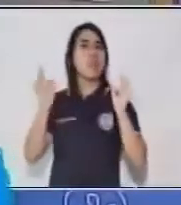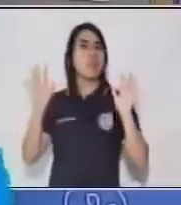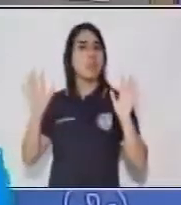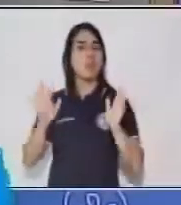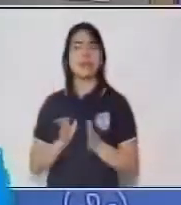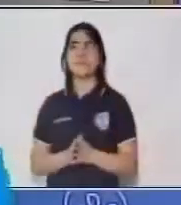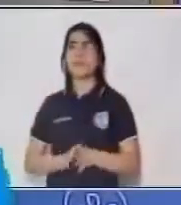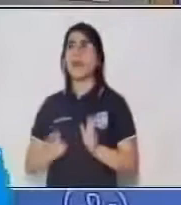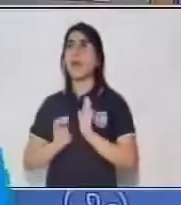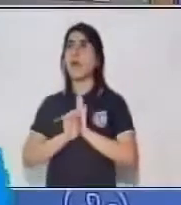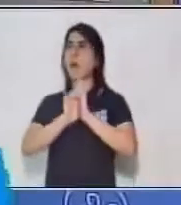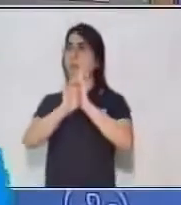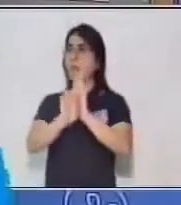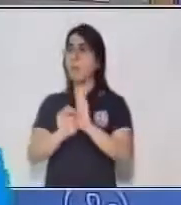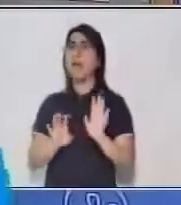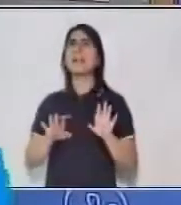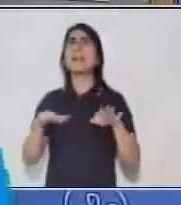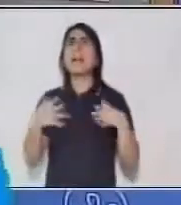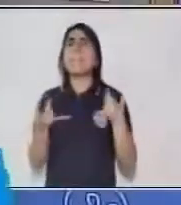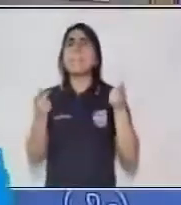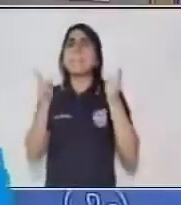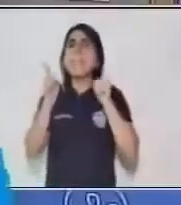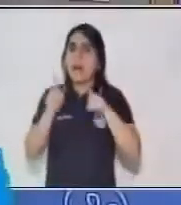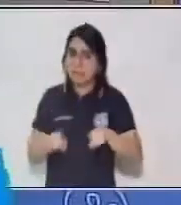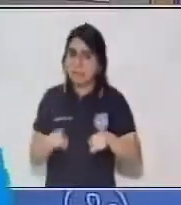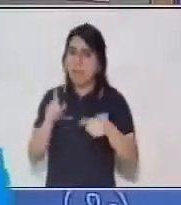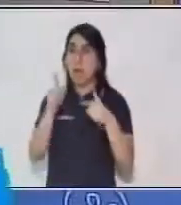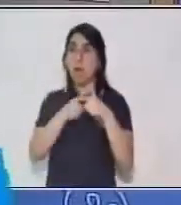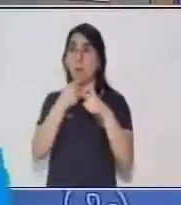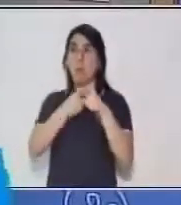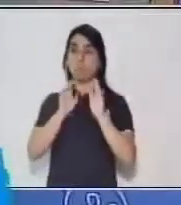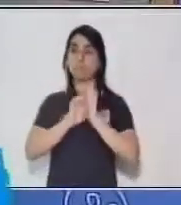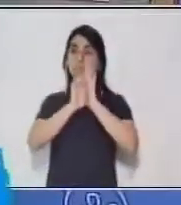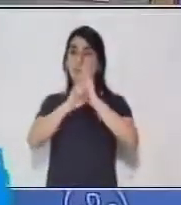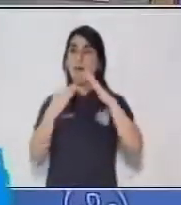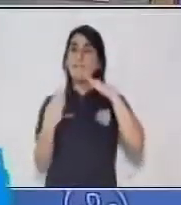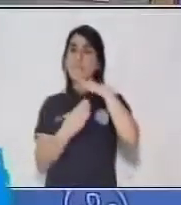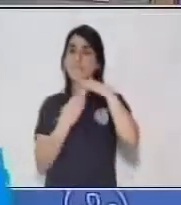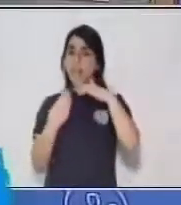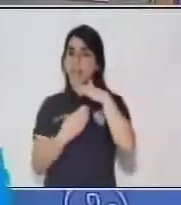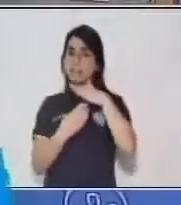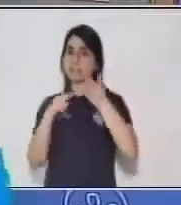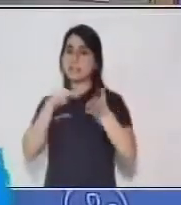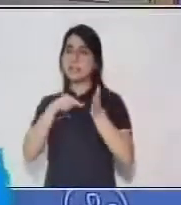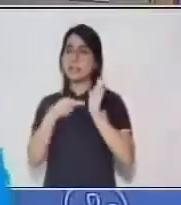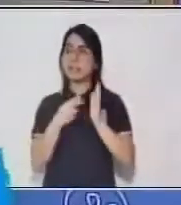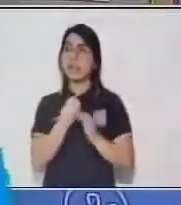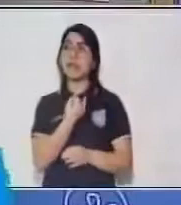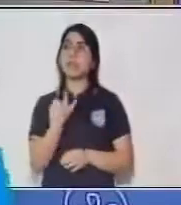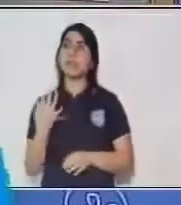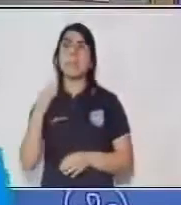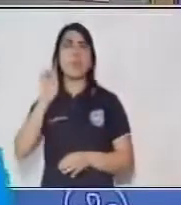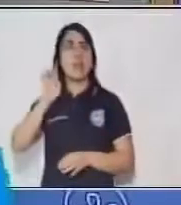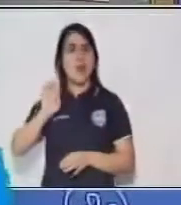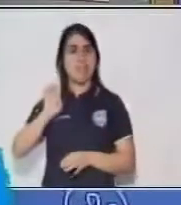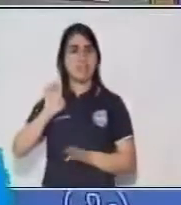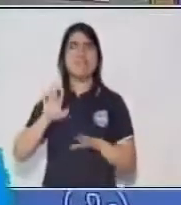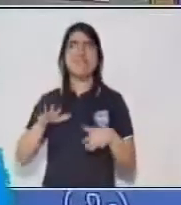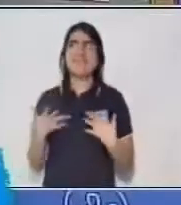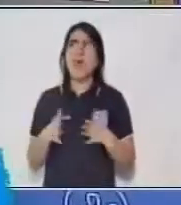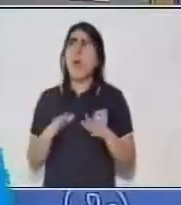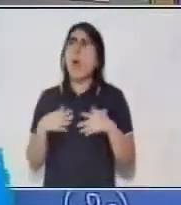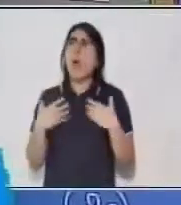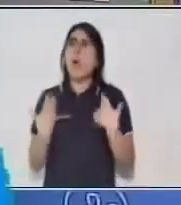el número E? Cambia un poquito la situación, un poquito nada más, ¿sí? Y